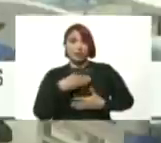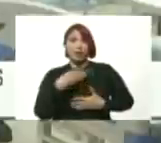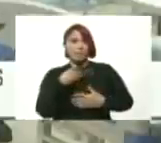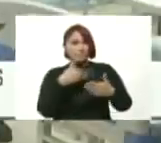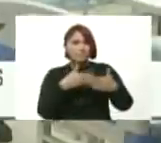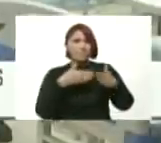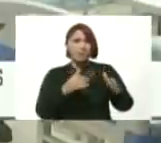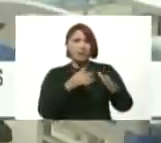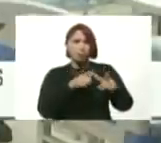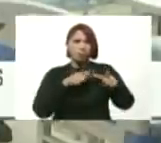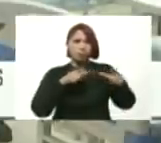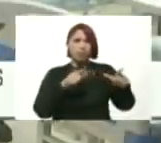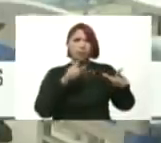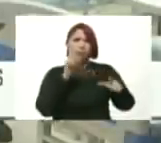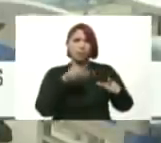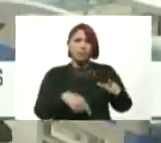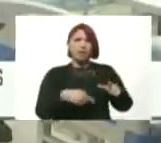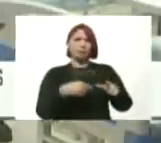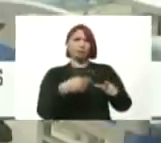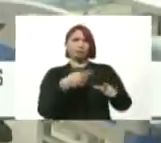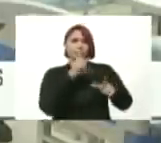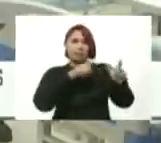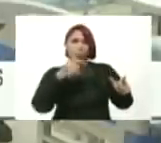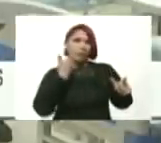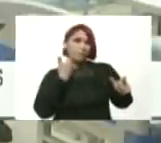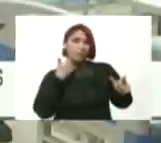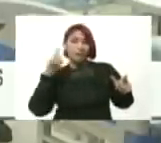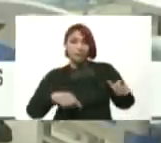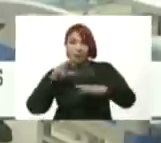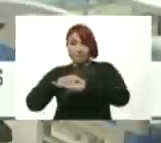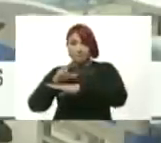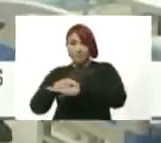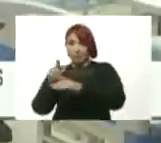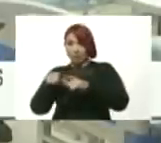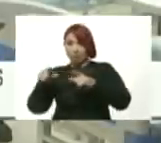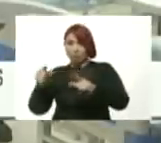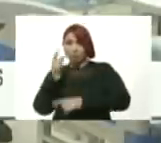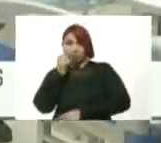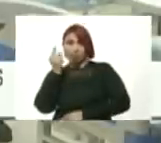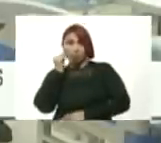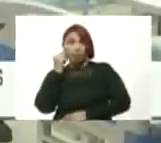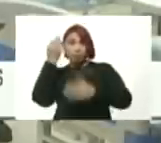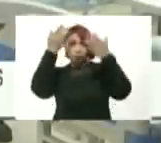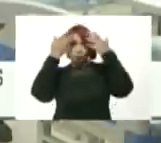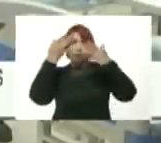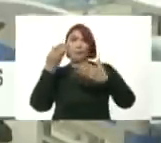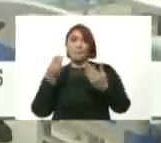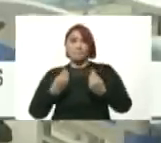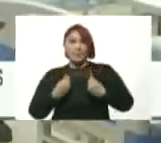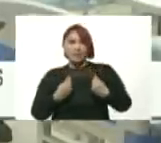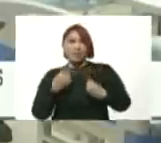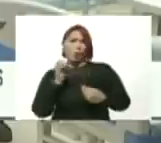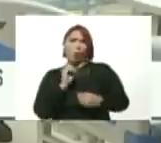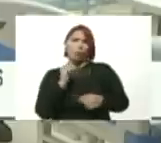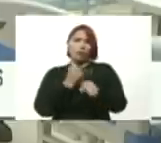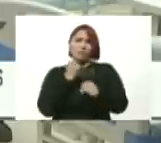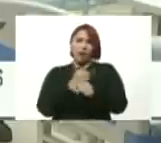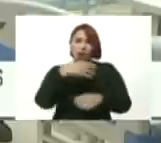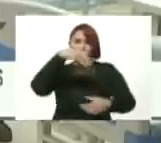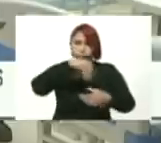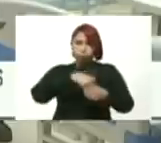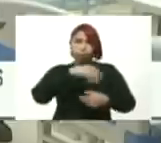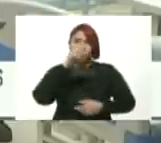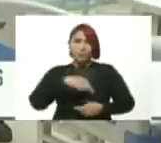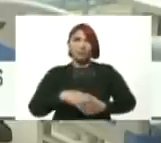tanto de los pacientes como de los médicos y enfermeras que hacen vida en estos espacios si vemos estas tomas